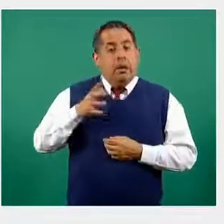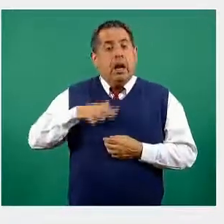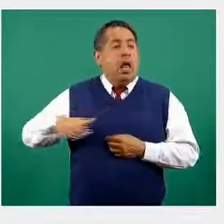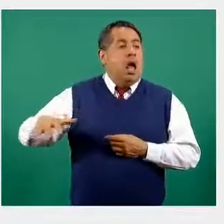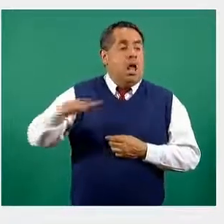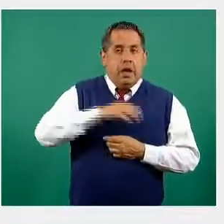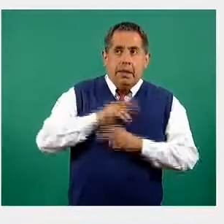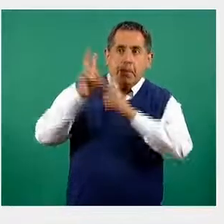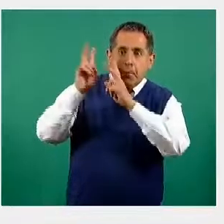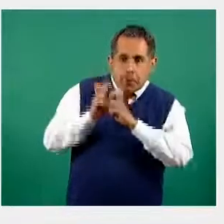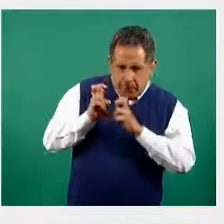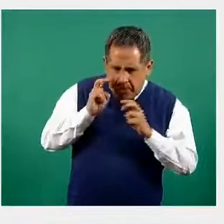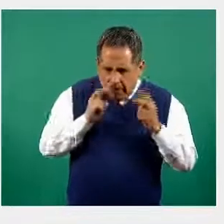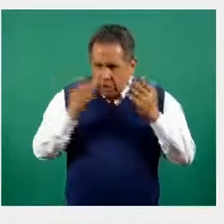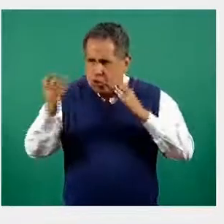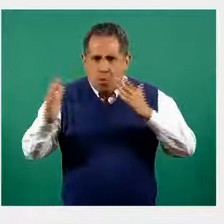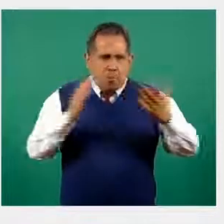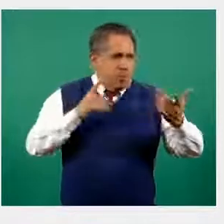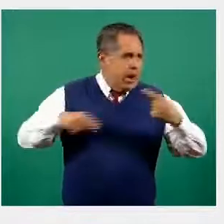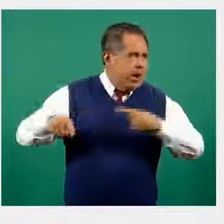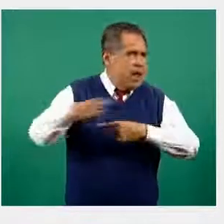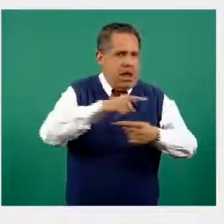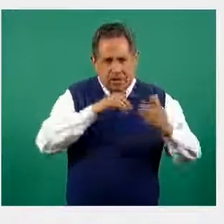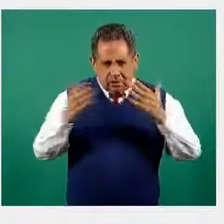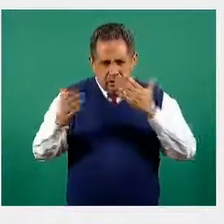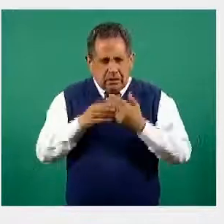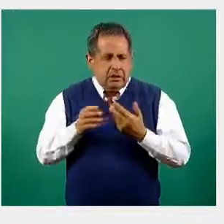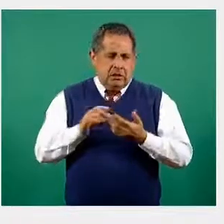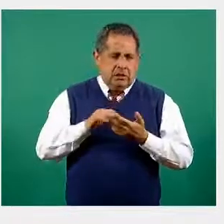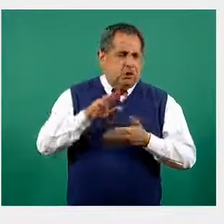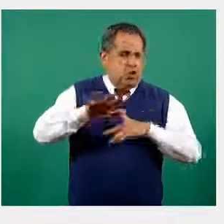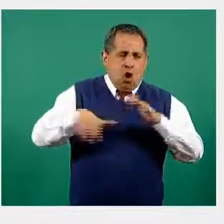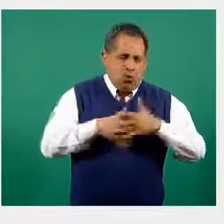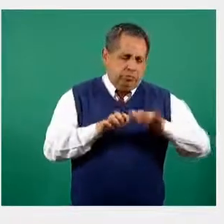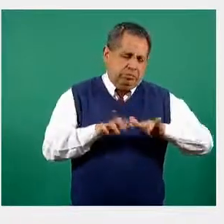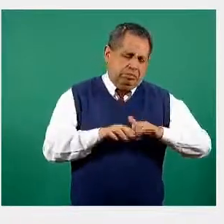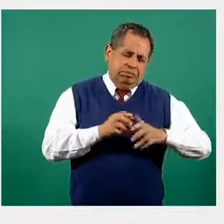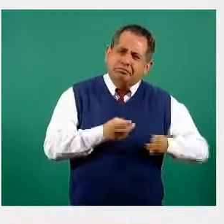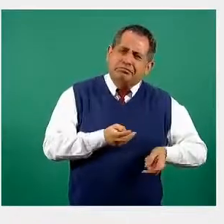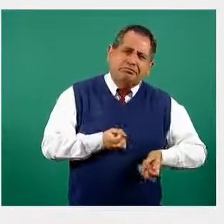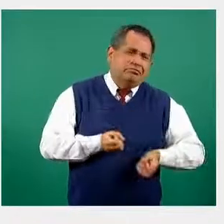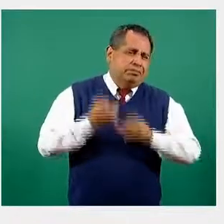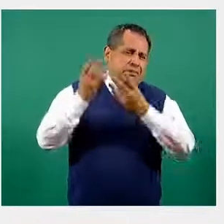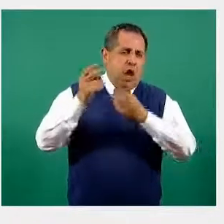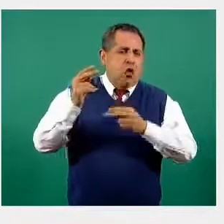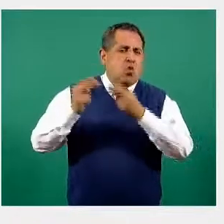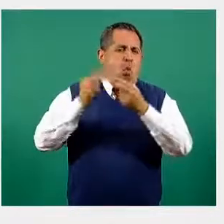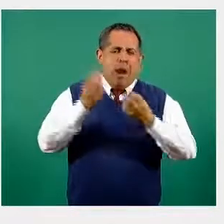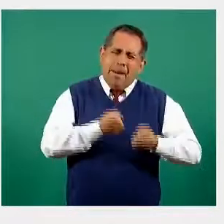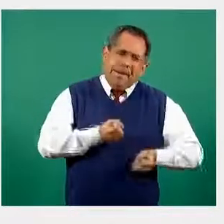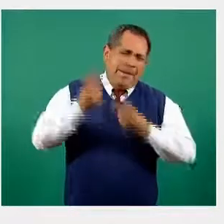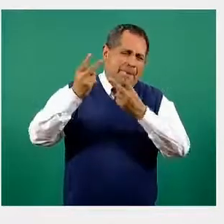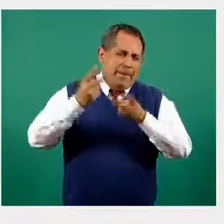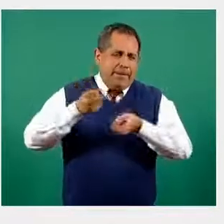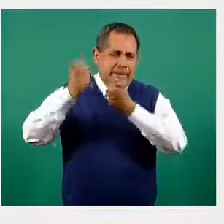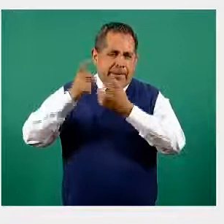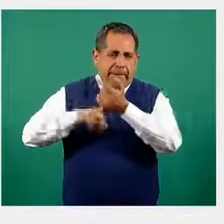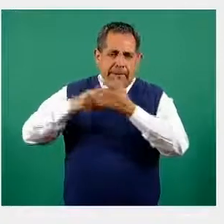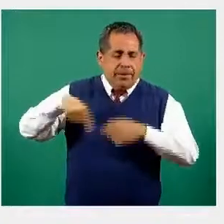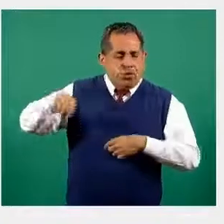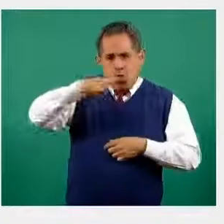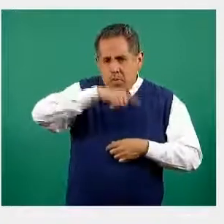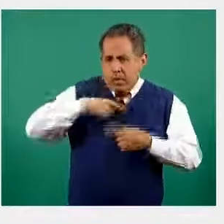a generar. Ahí es un repositorio de todas las secuencias donde se analizan, donde se compartimos nuestras